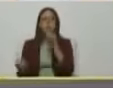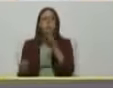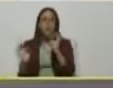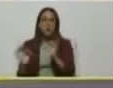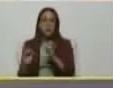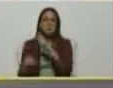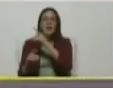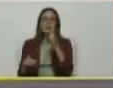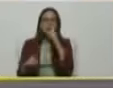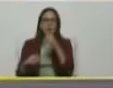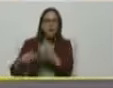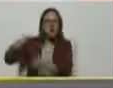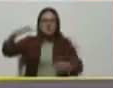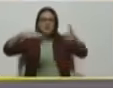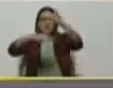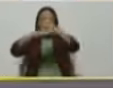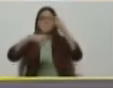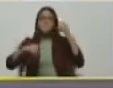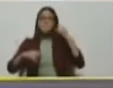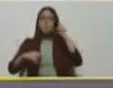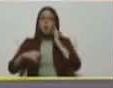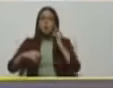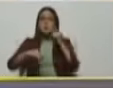Ese gigante, Bolívar,